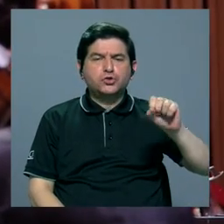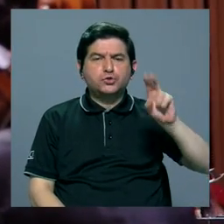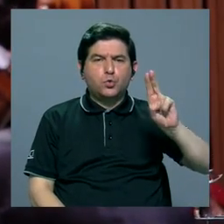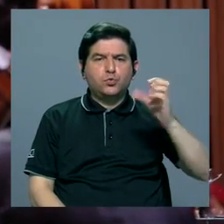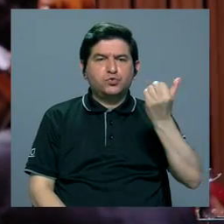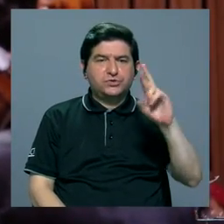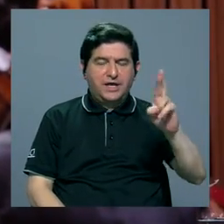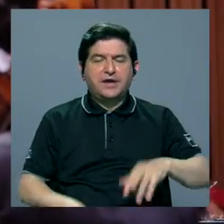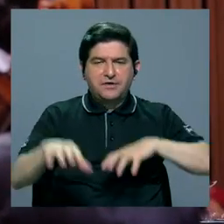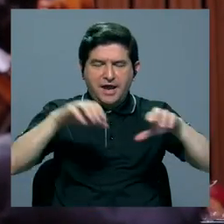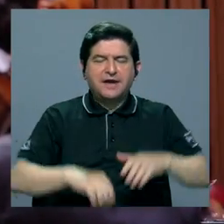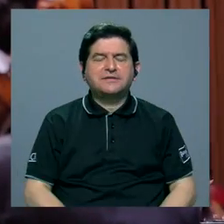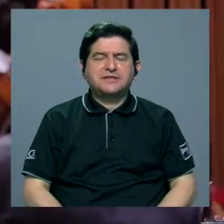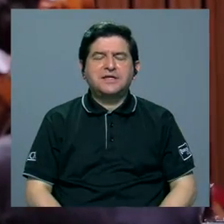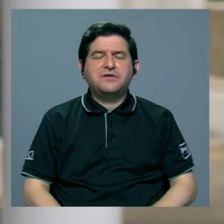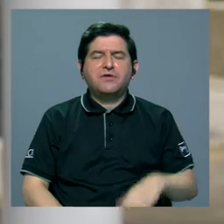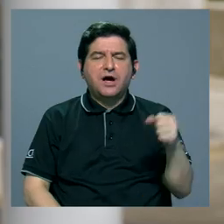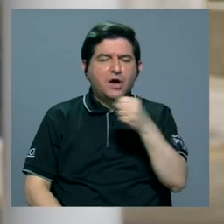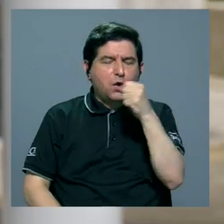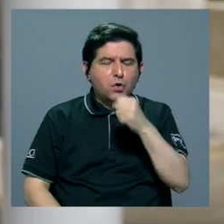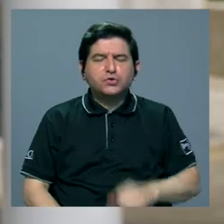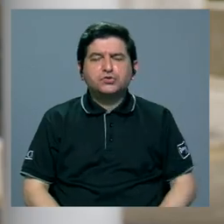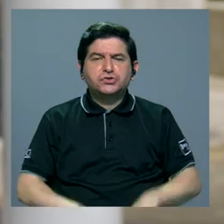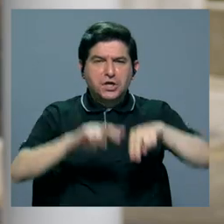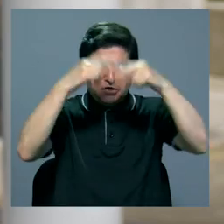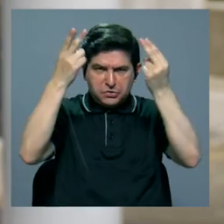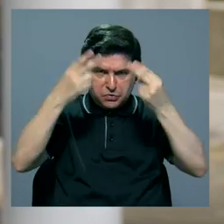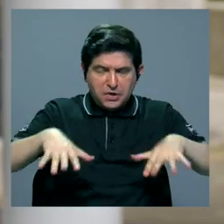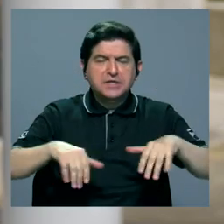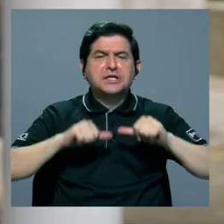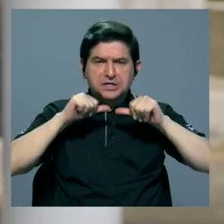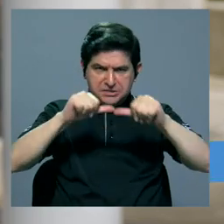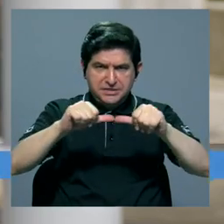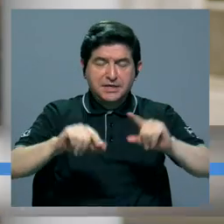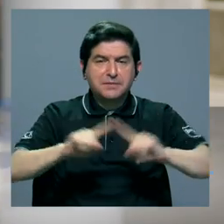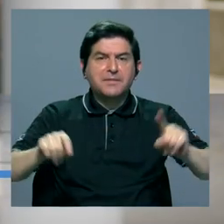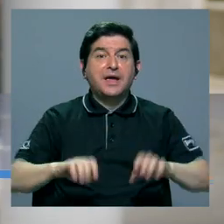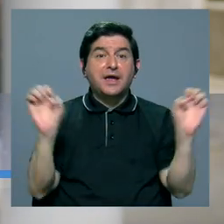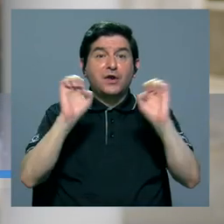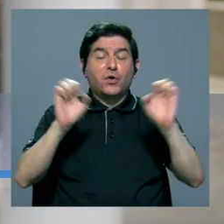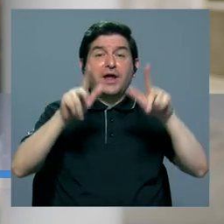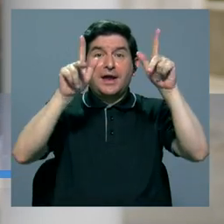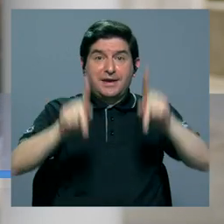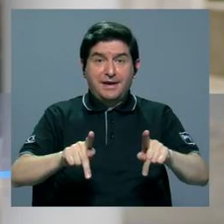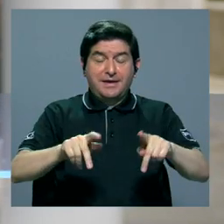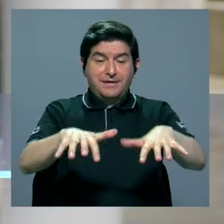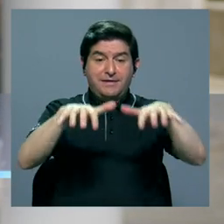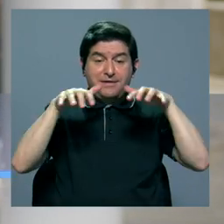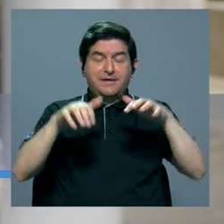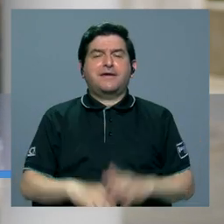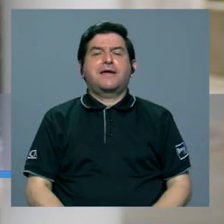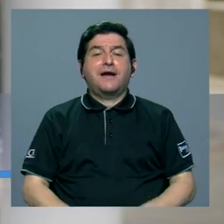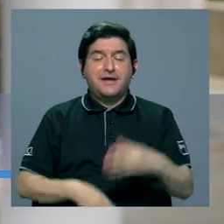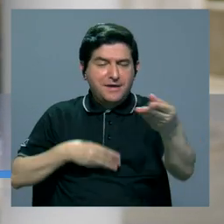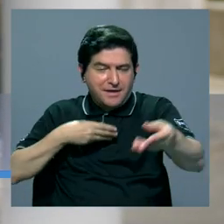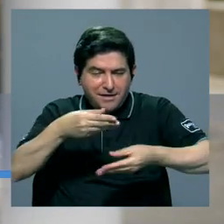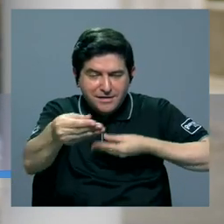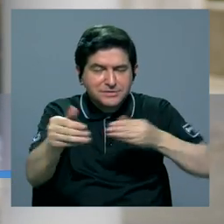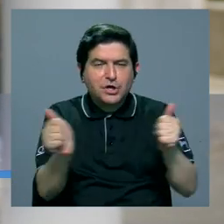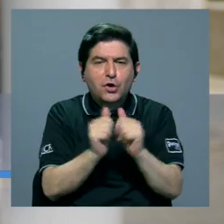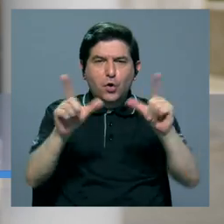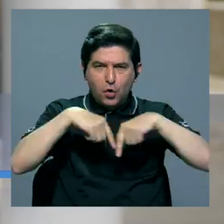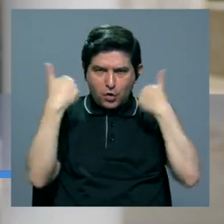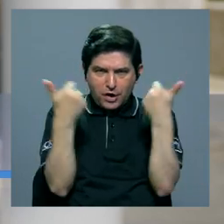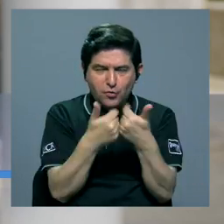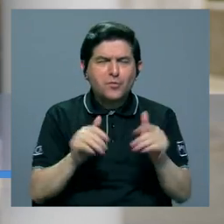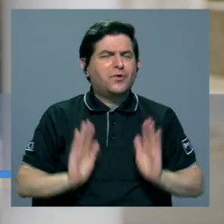OSUCR se mantuvo activa durante pandemia con conciertos virtuales, la energía que el público transmite y ese intercambio de